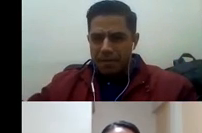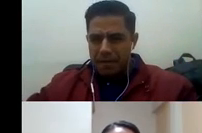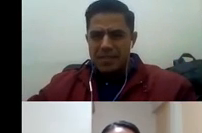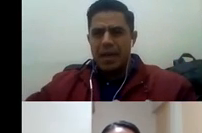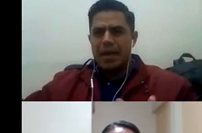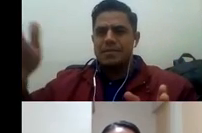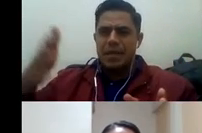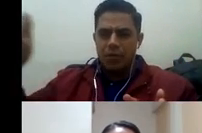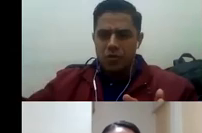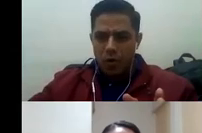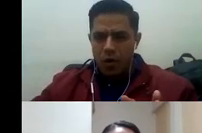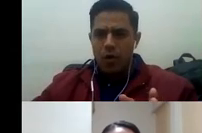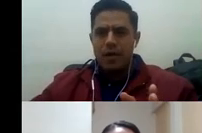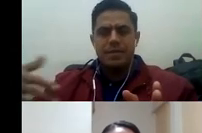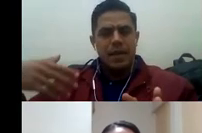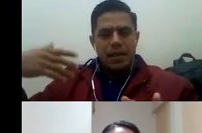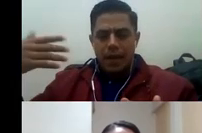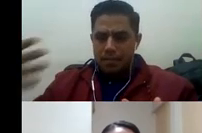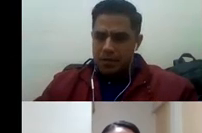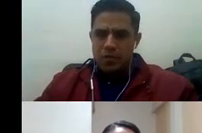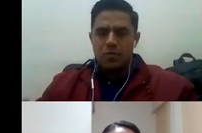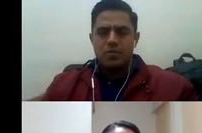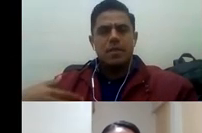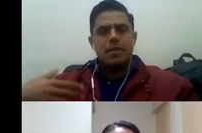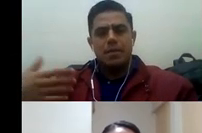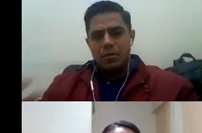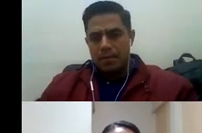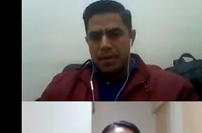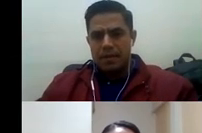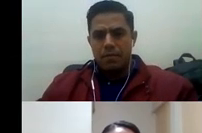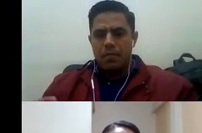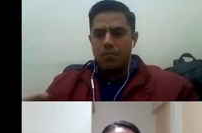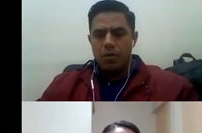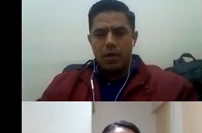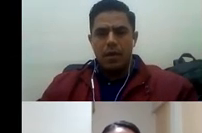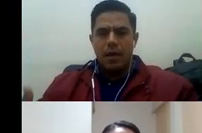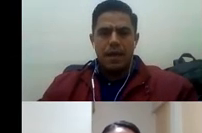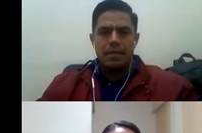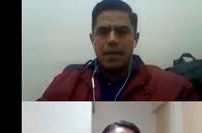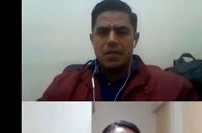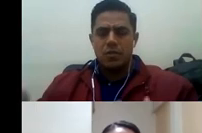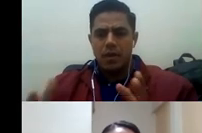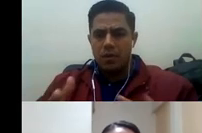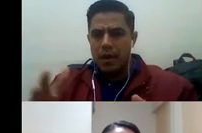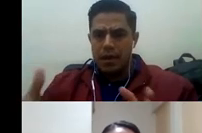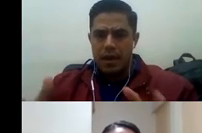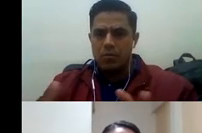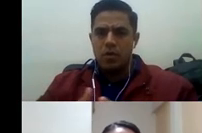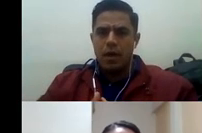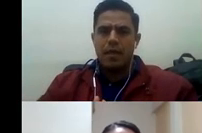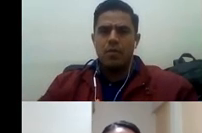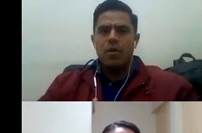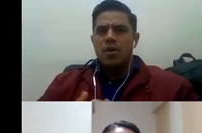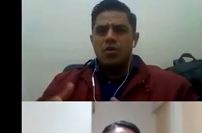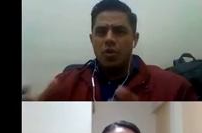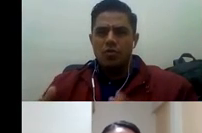de fichas, desde los colores, también nosotros nos metimos, la empresa fue muy abierta a eso y creo que hemos